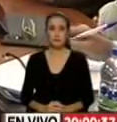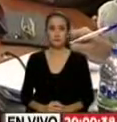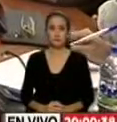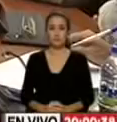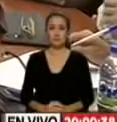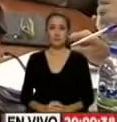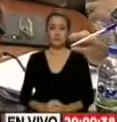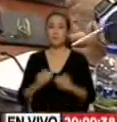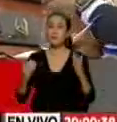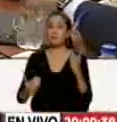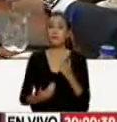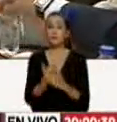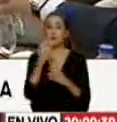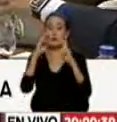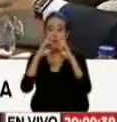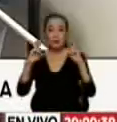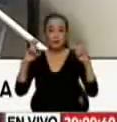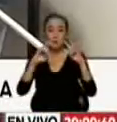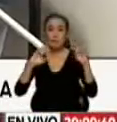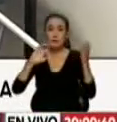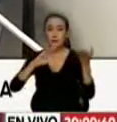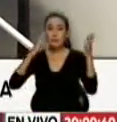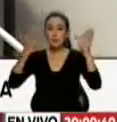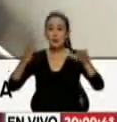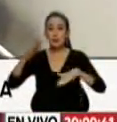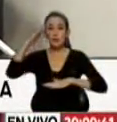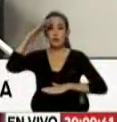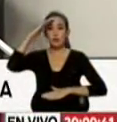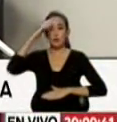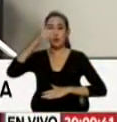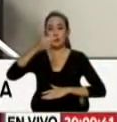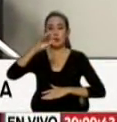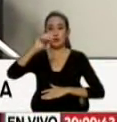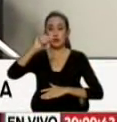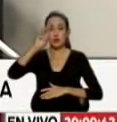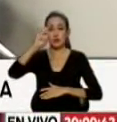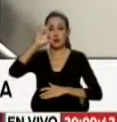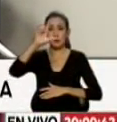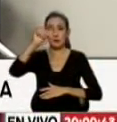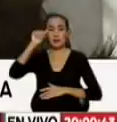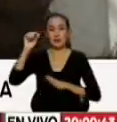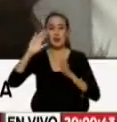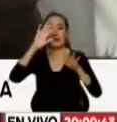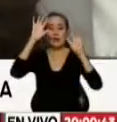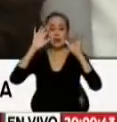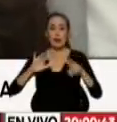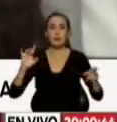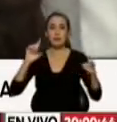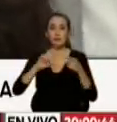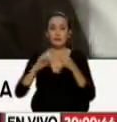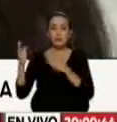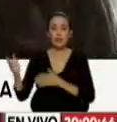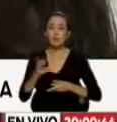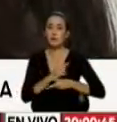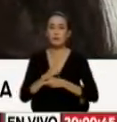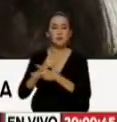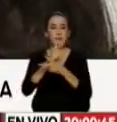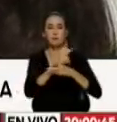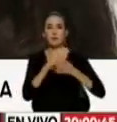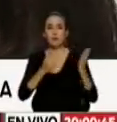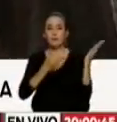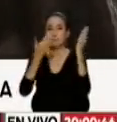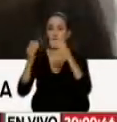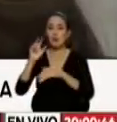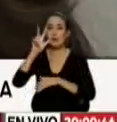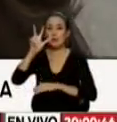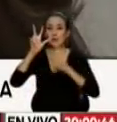Nuevo giro en la investigación del caso Gabela. La exsecretaria del Comité Interinstitucional pidió protección policial para entregar